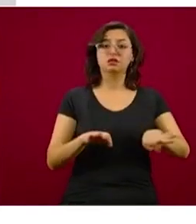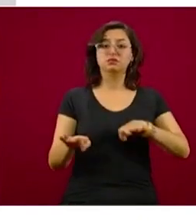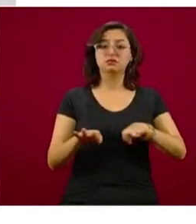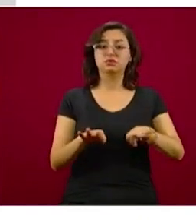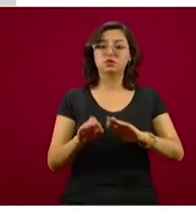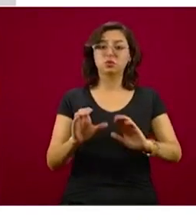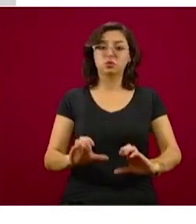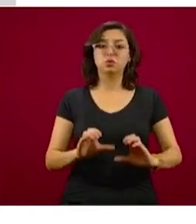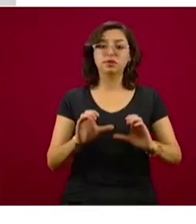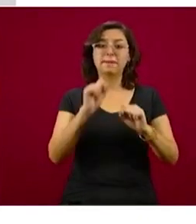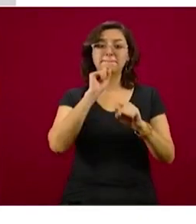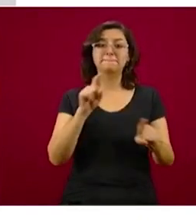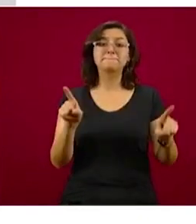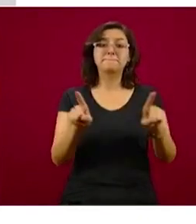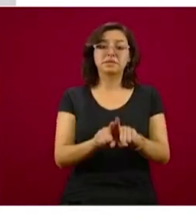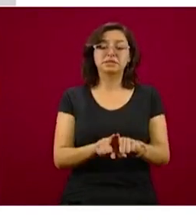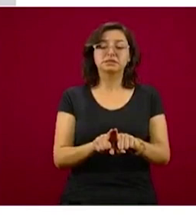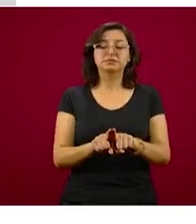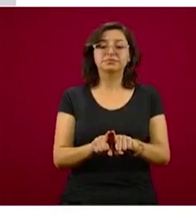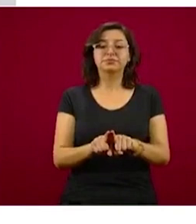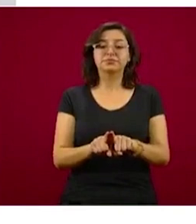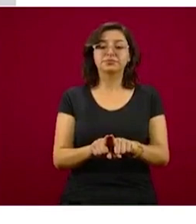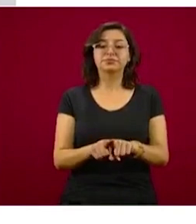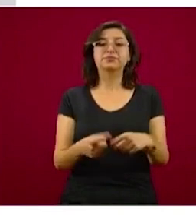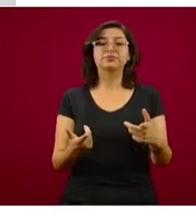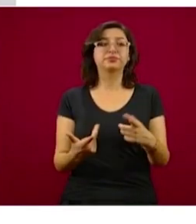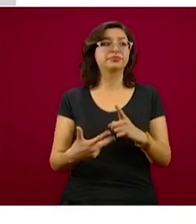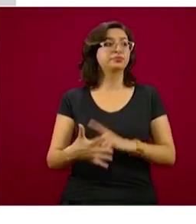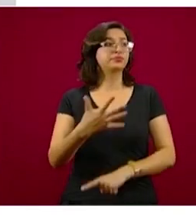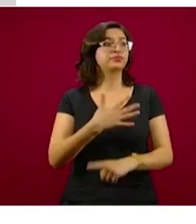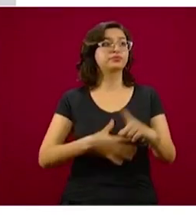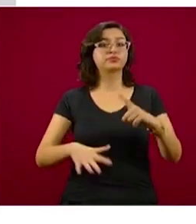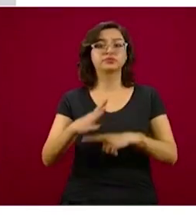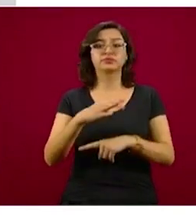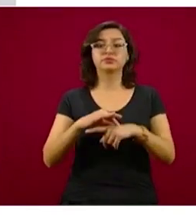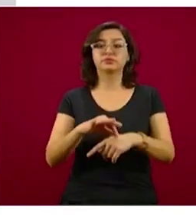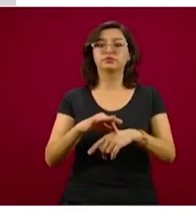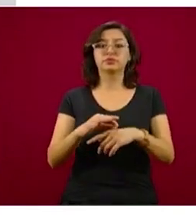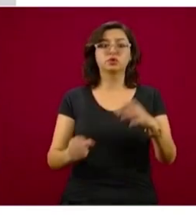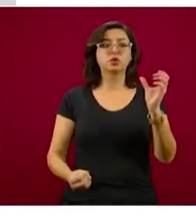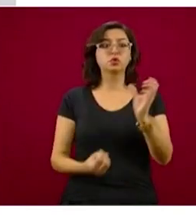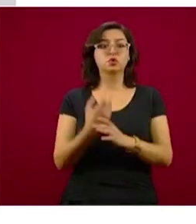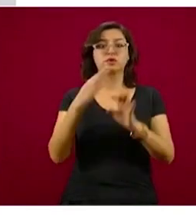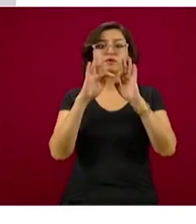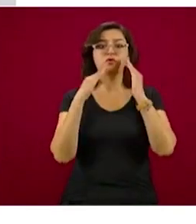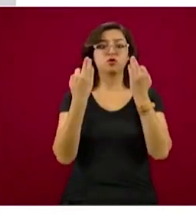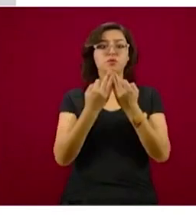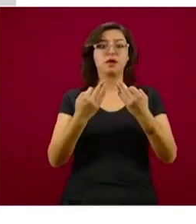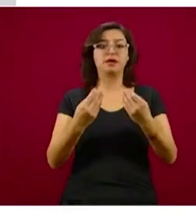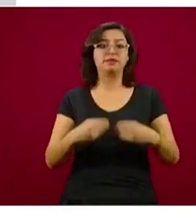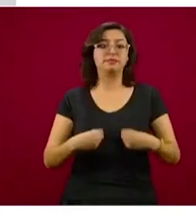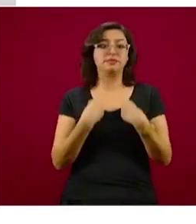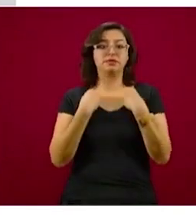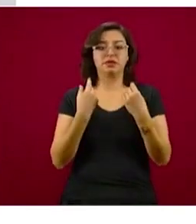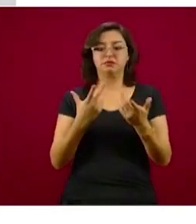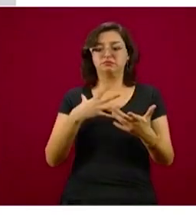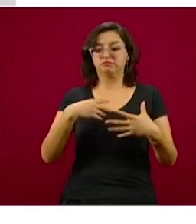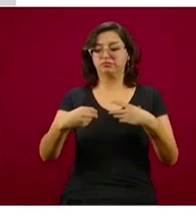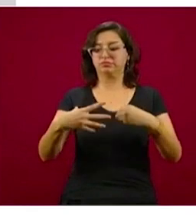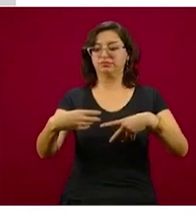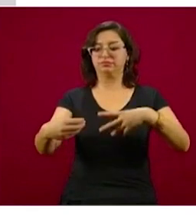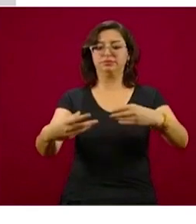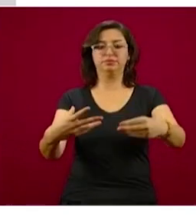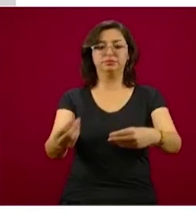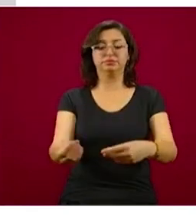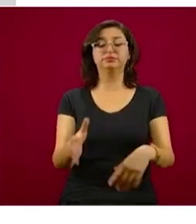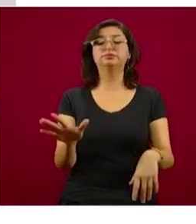sea cuidadosa de esta nueva realidad que tenemos ahora con cadenas de transmisión. ¿Por qué? Porque en